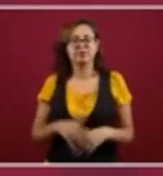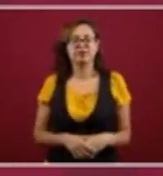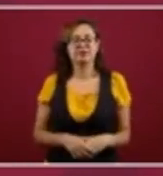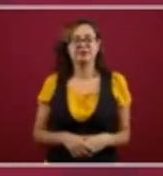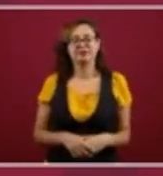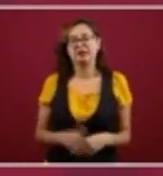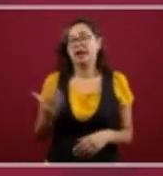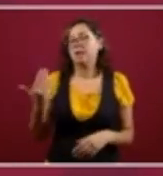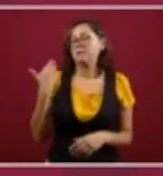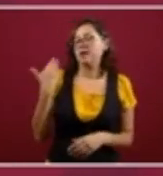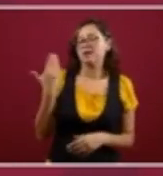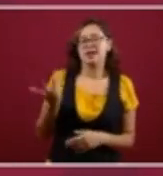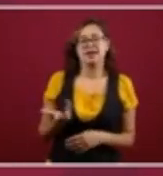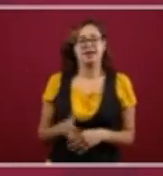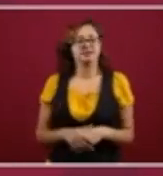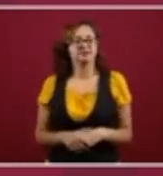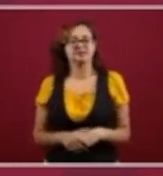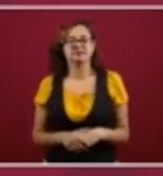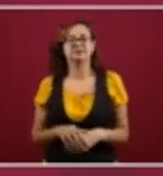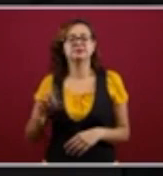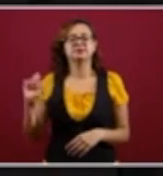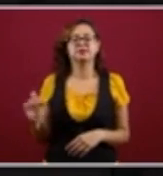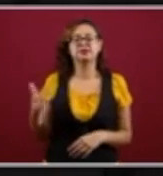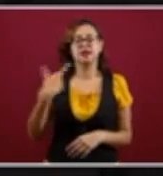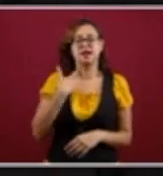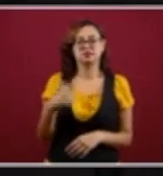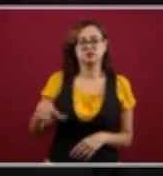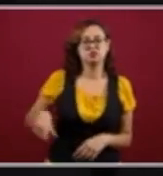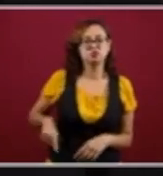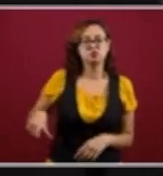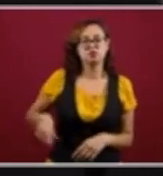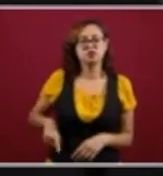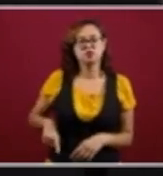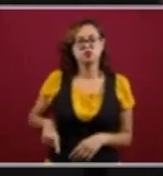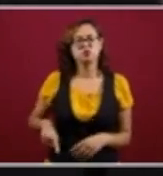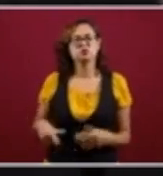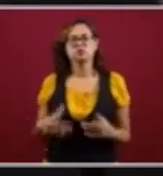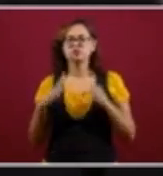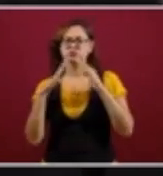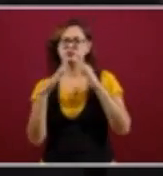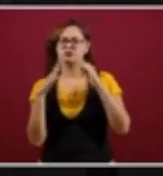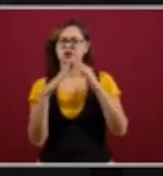vivían los anteriores